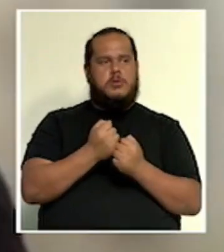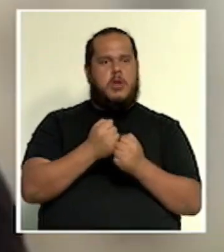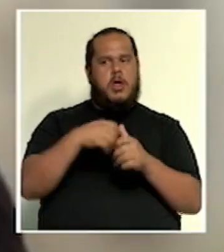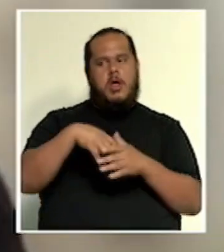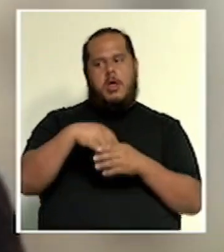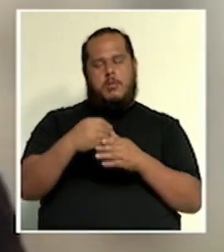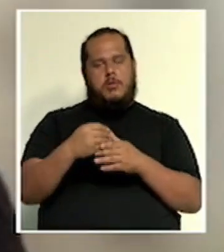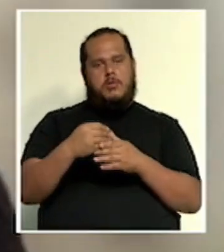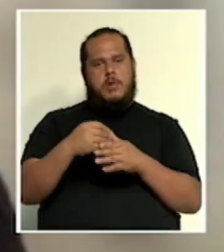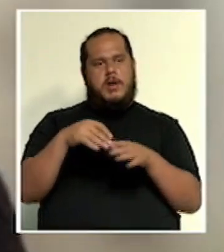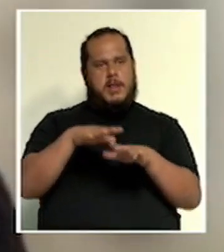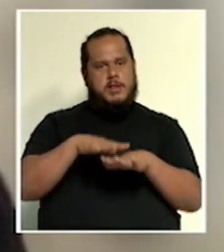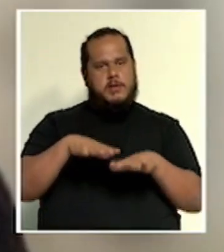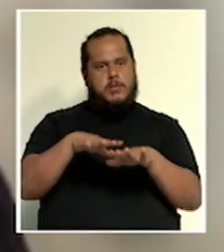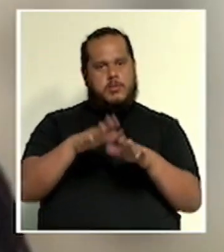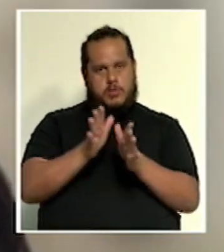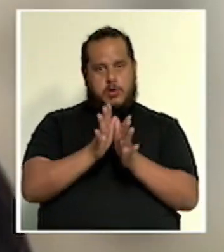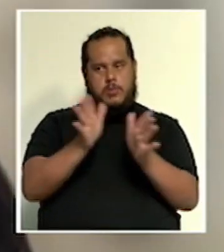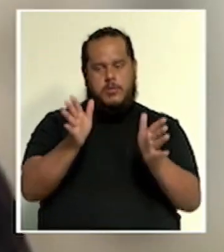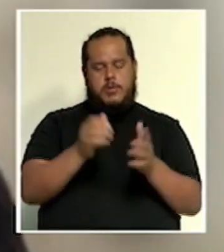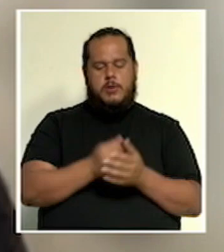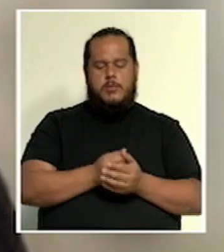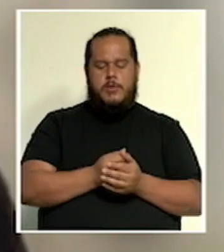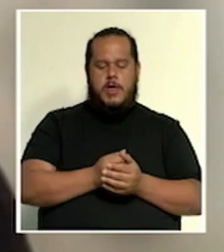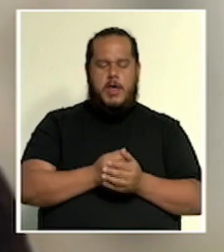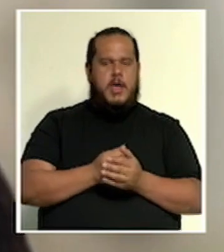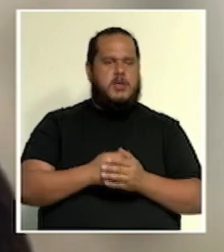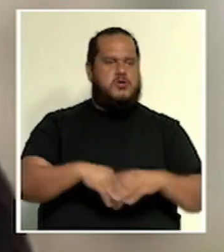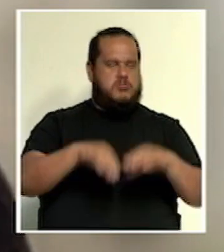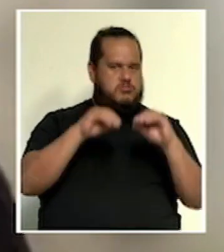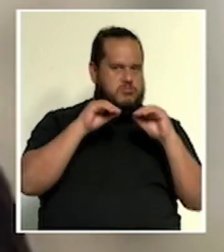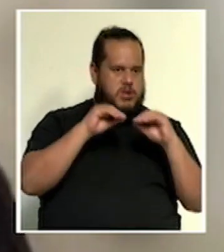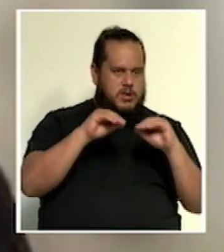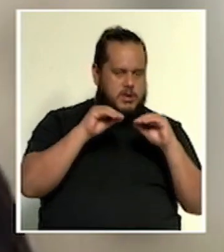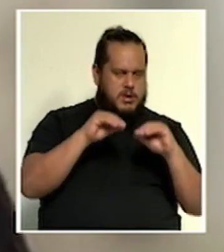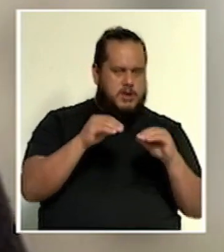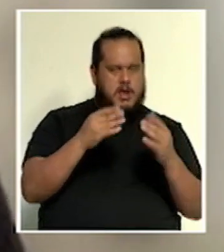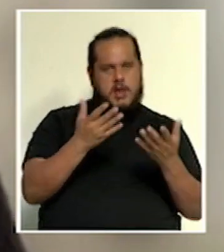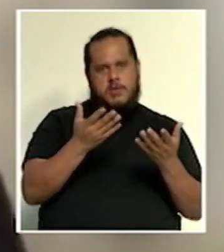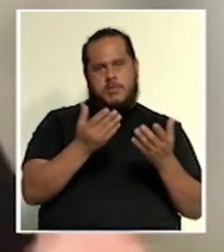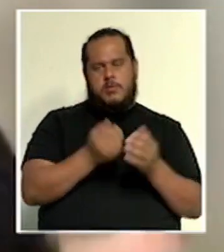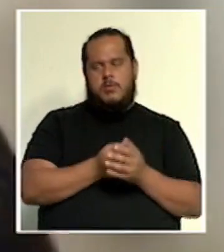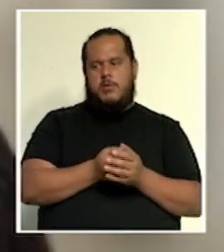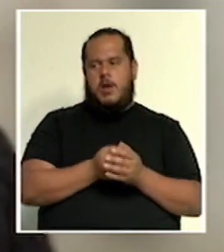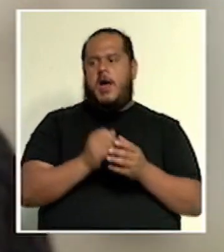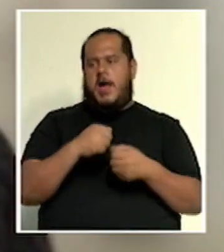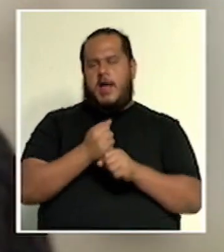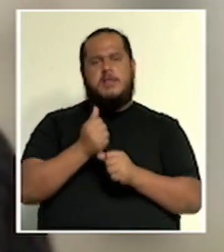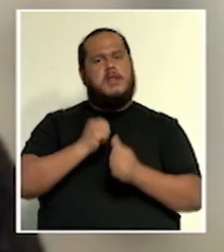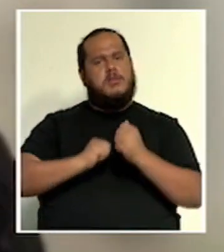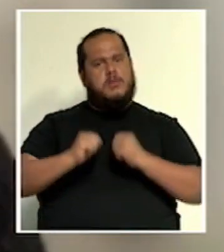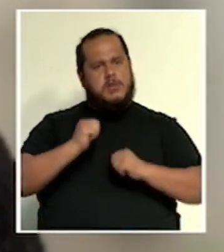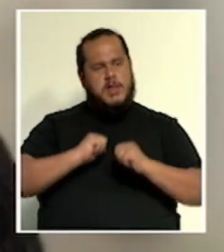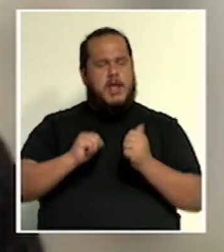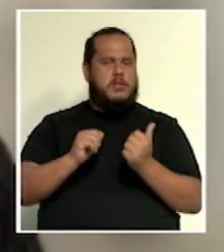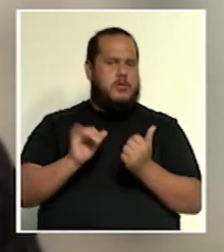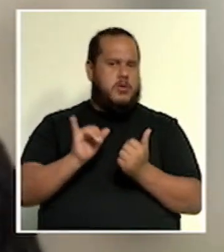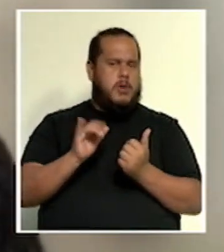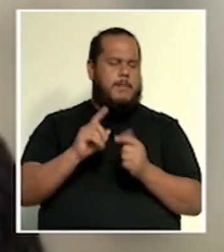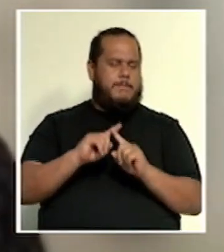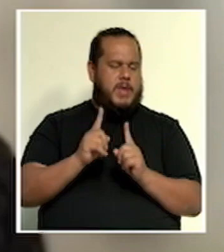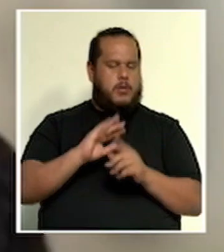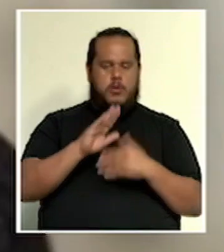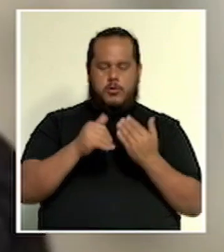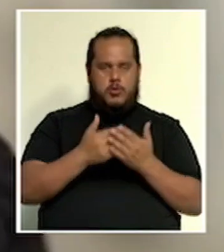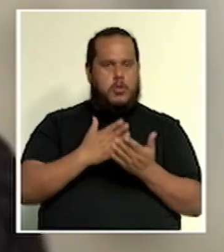del espectro de lo público, dando clases, sí haciendo teatro eventualmente, pero todo